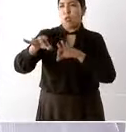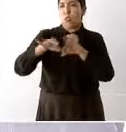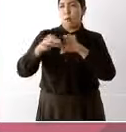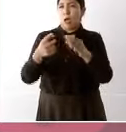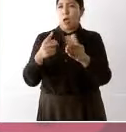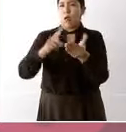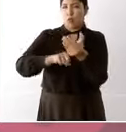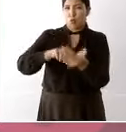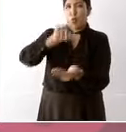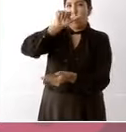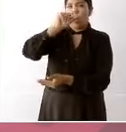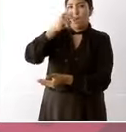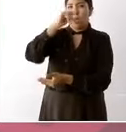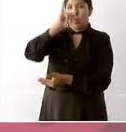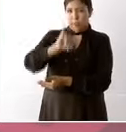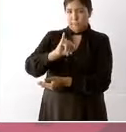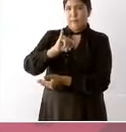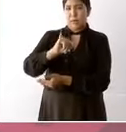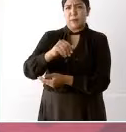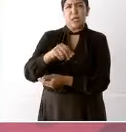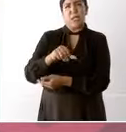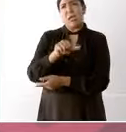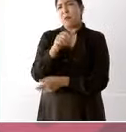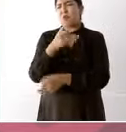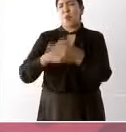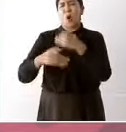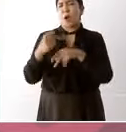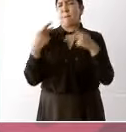API y de la población.